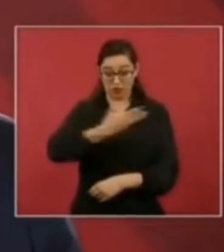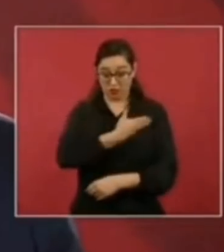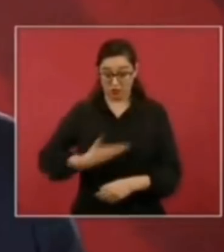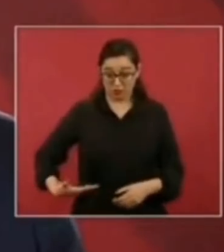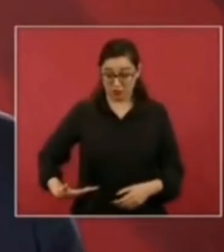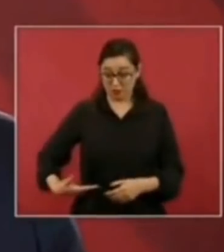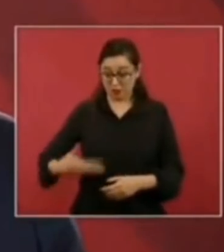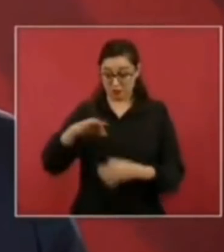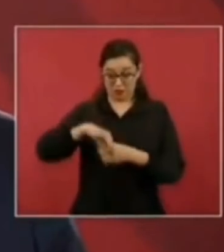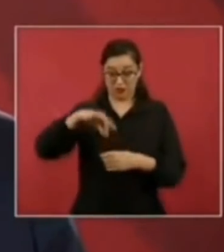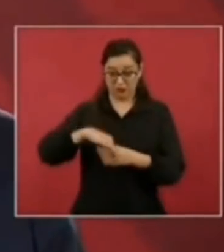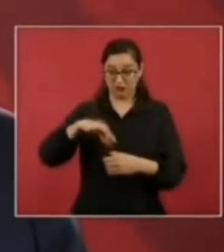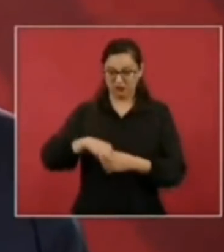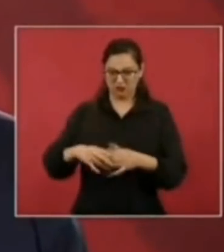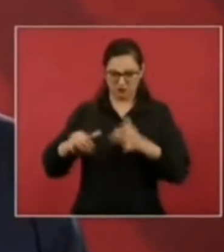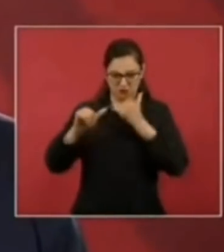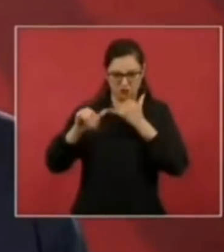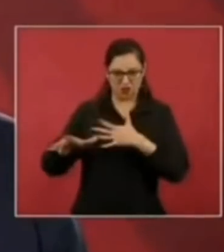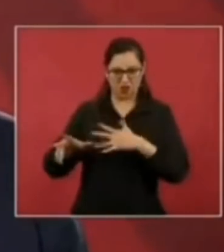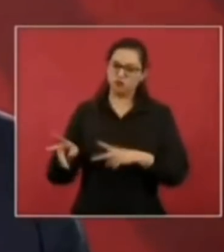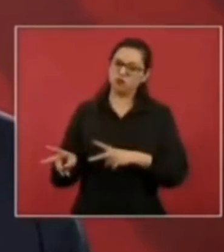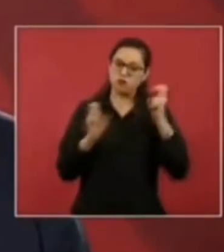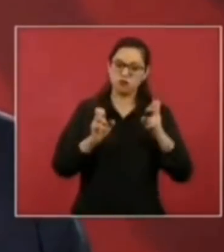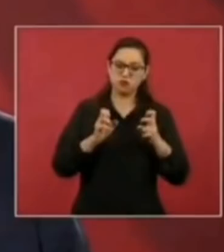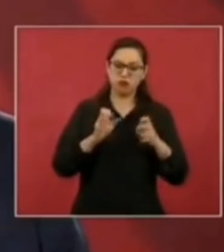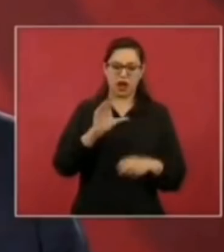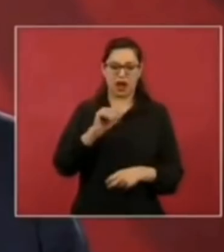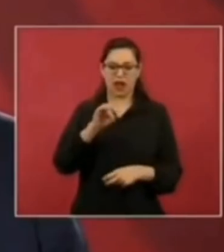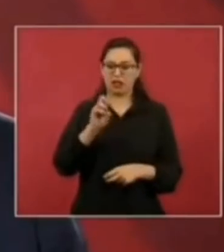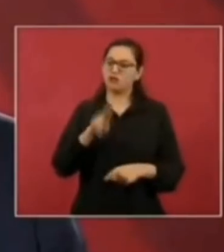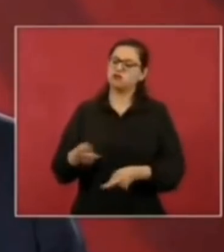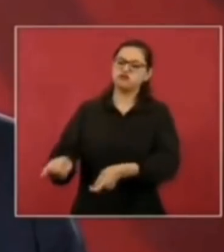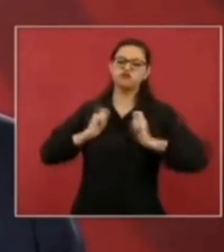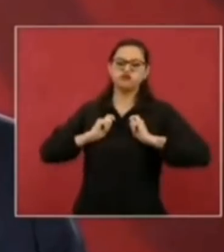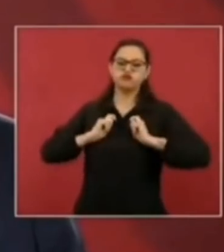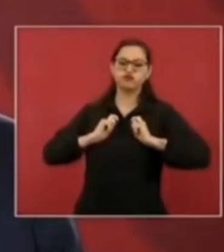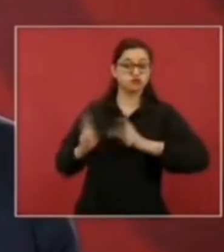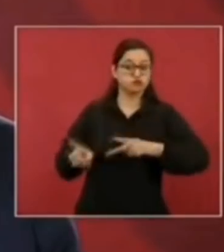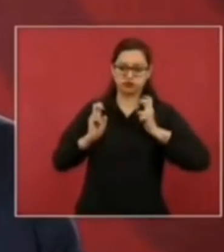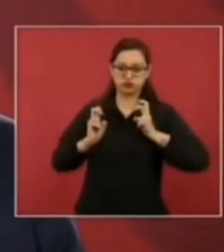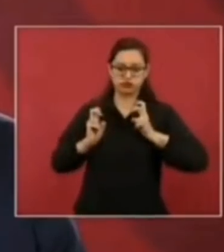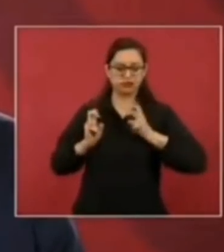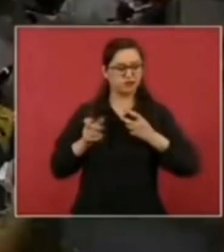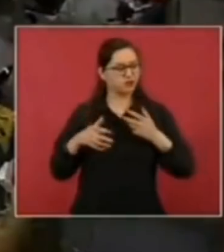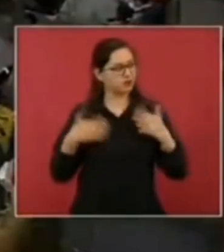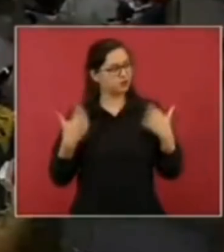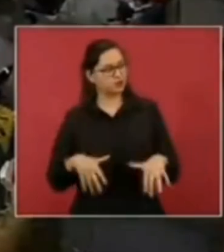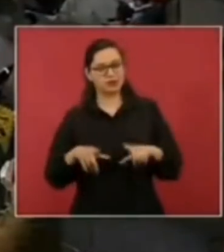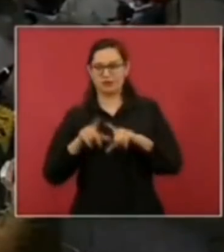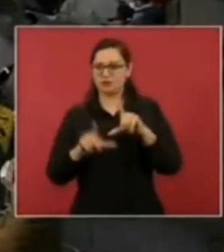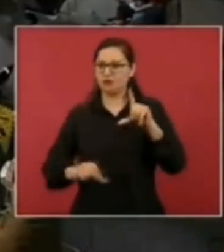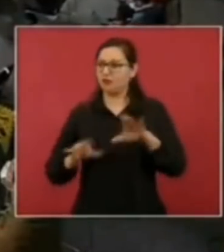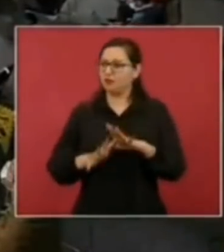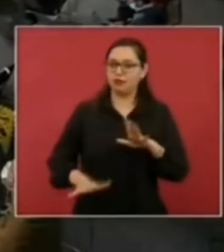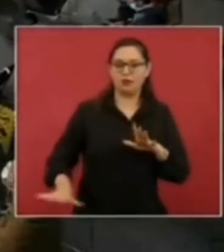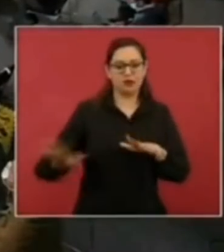Amigos y amigas, vamos a ir al Senado de México, vamos a escuchar dos intervenciones, una de Xochitl Gálvez y otra del senador Casimiro de